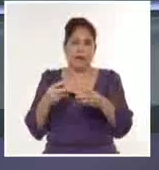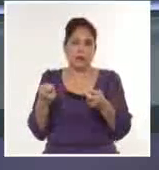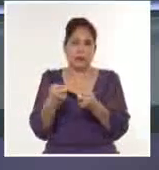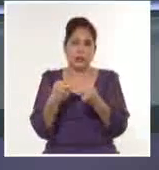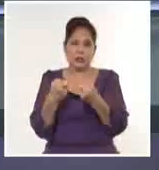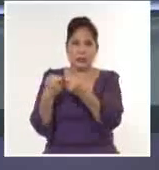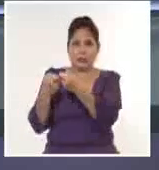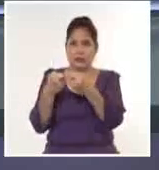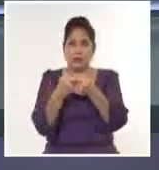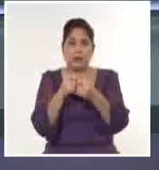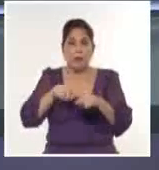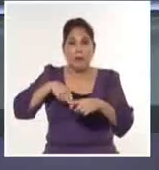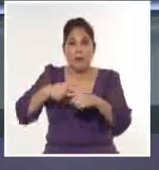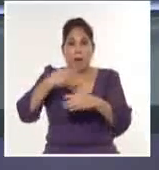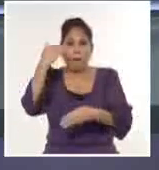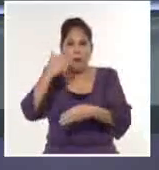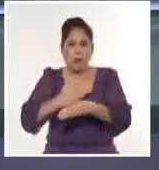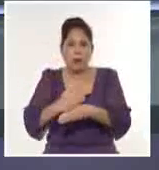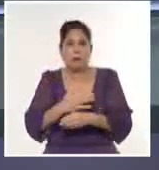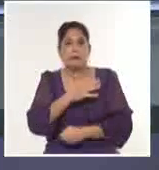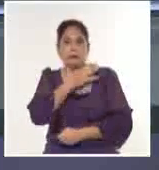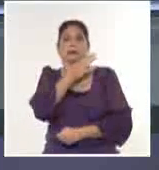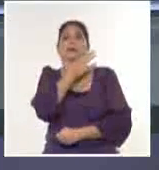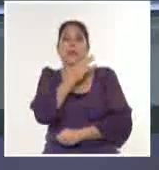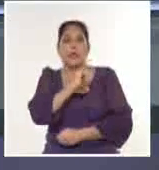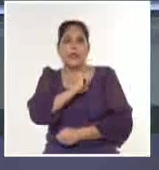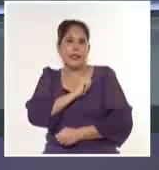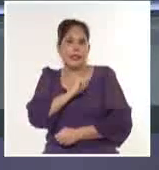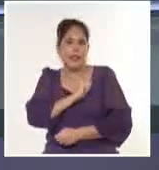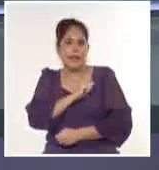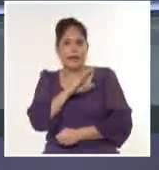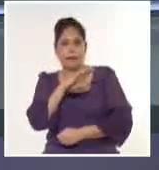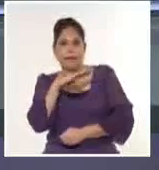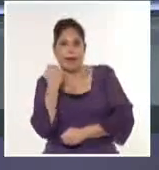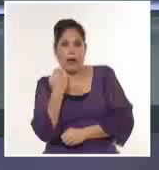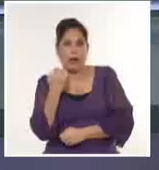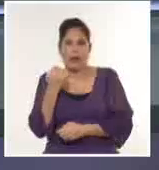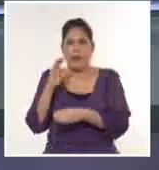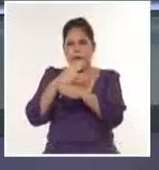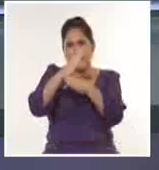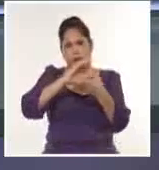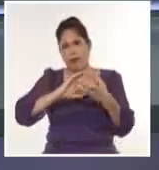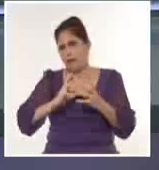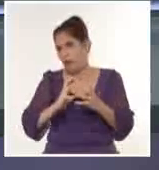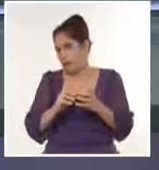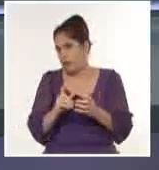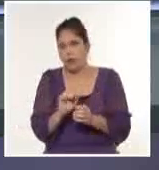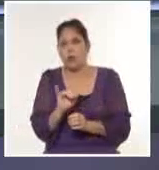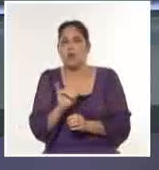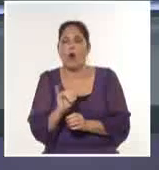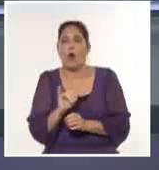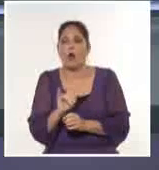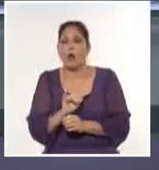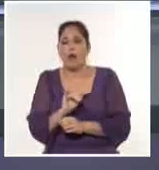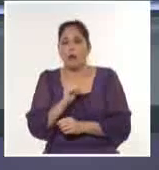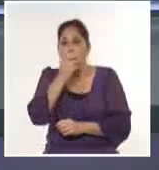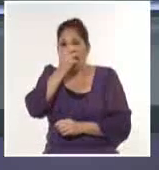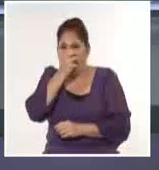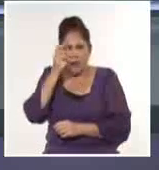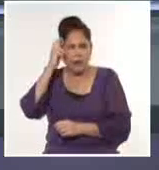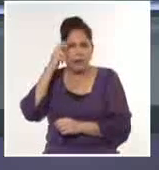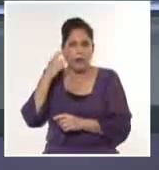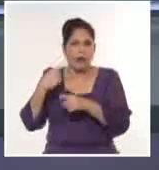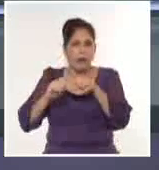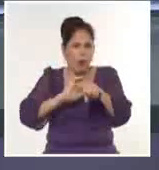de arreciar el bloqueo contra el pueblo cubano, intentó aniquilarlo por múltiples vías, incluso privándolo de oxígeno, mascarillas y